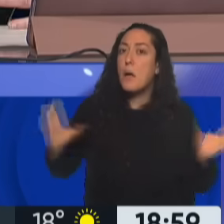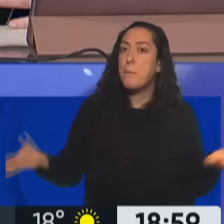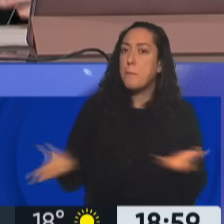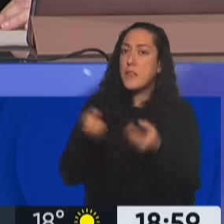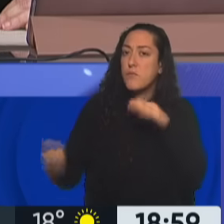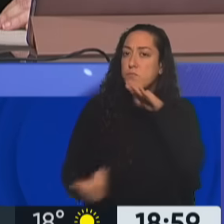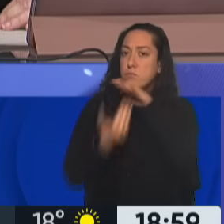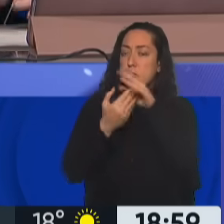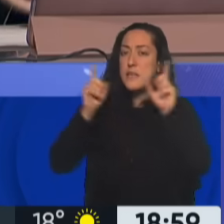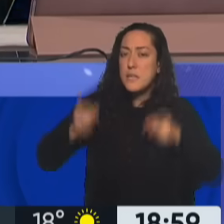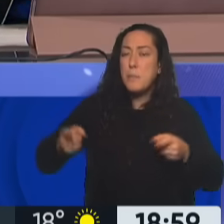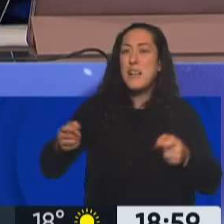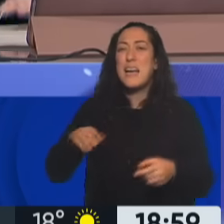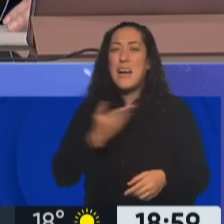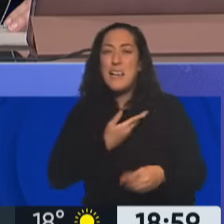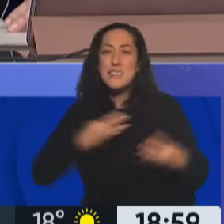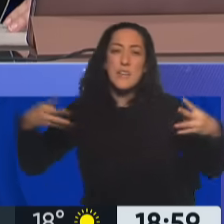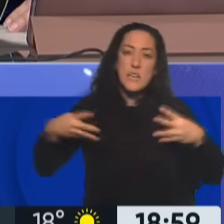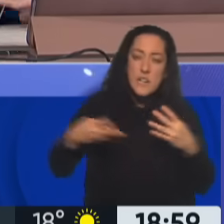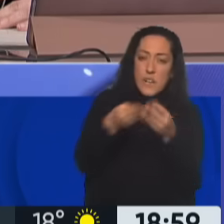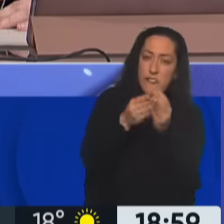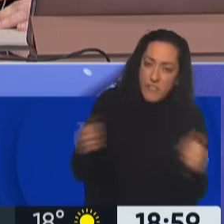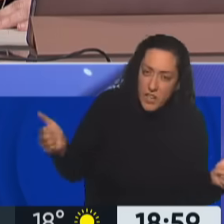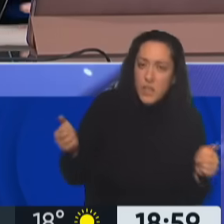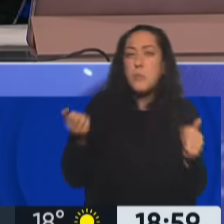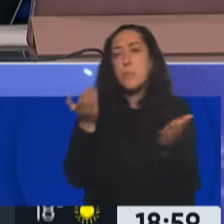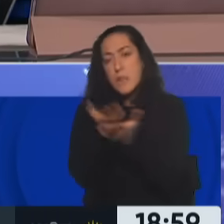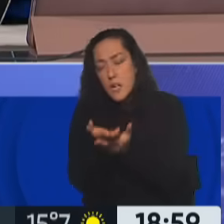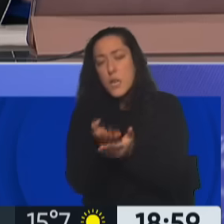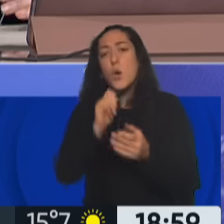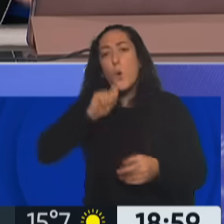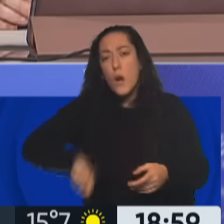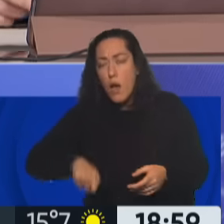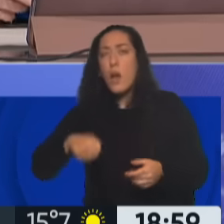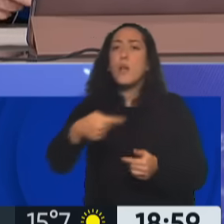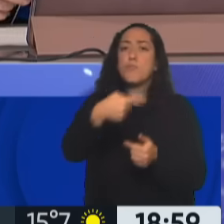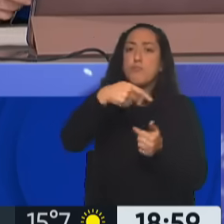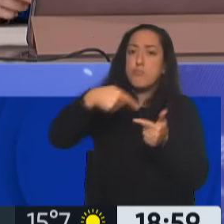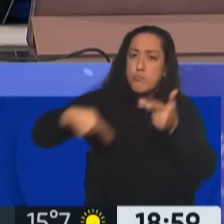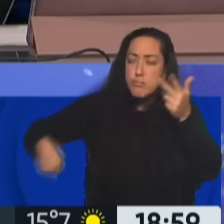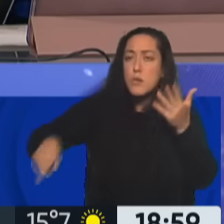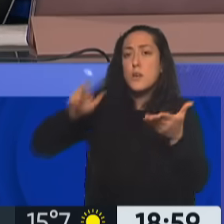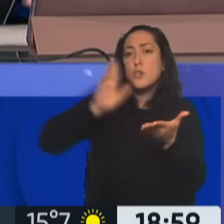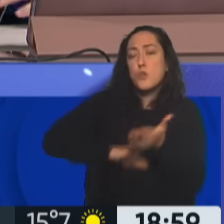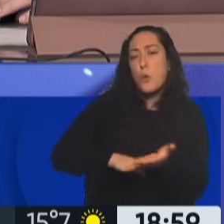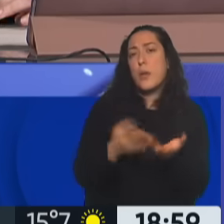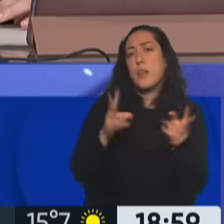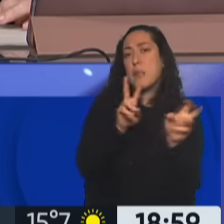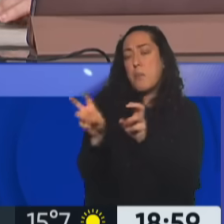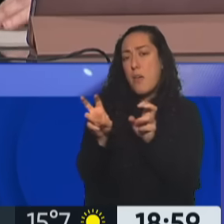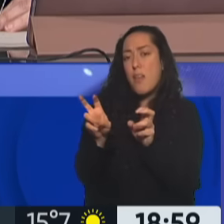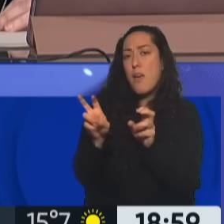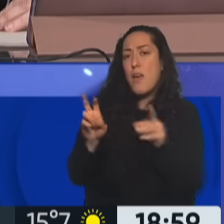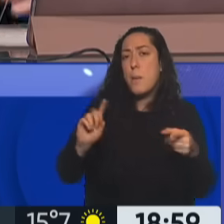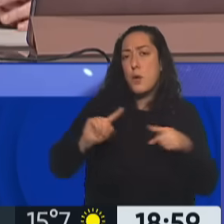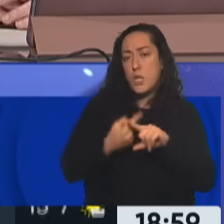incluso el pedido de cese a fuego en Gaza, bueno, entre otras cuestiones, también Ucrania y otras cuestiones de la agenda, bueno, que en este caso